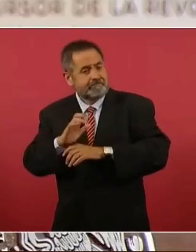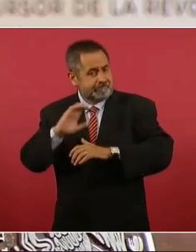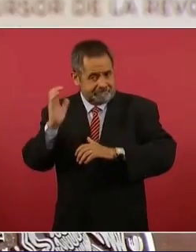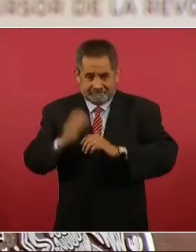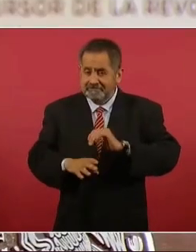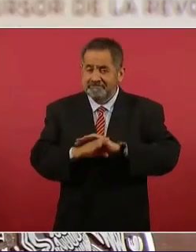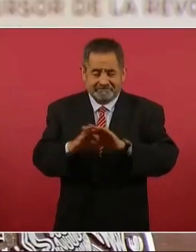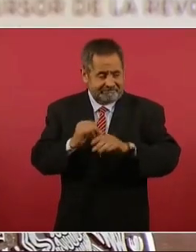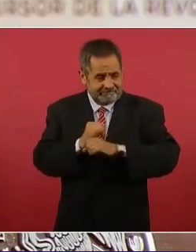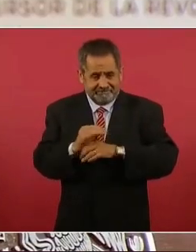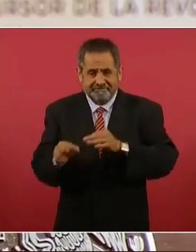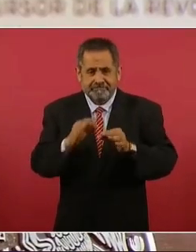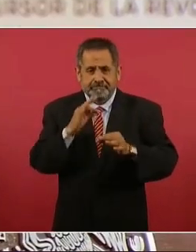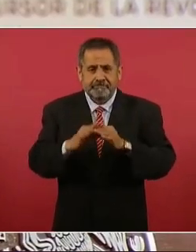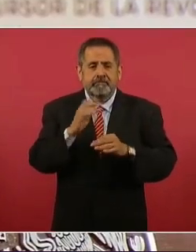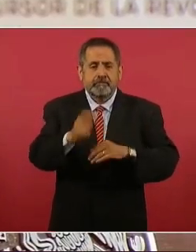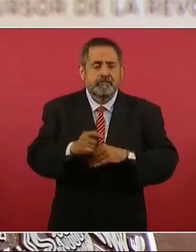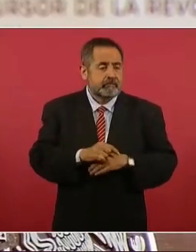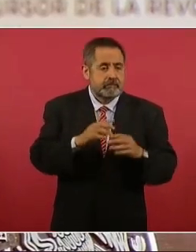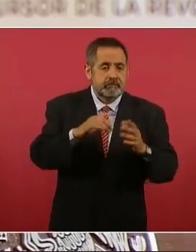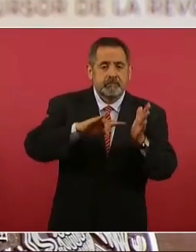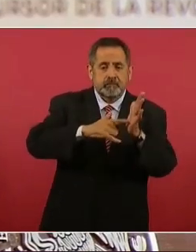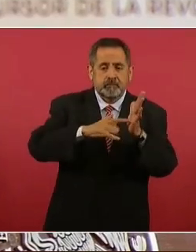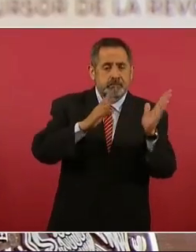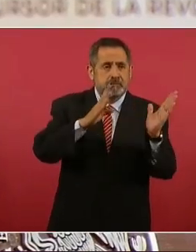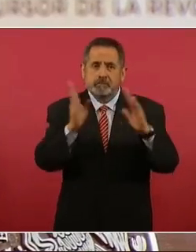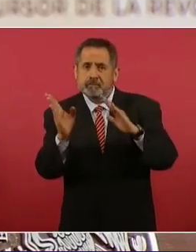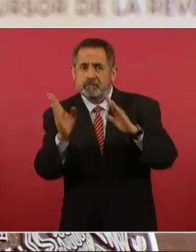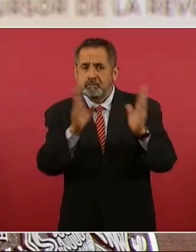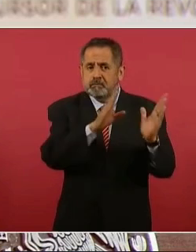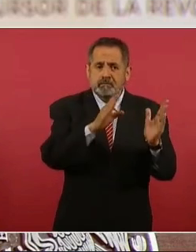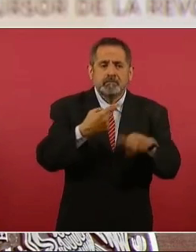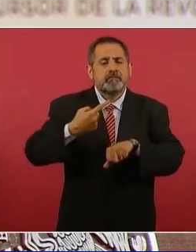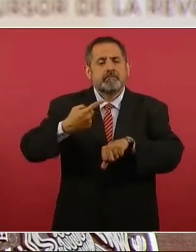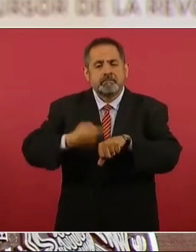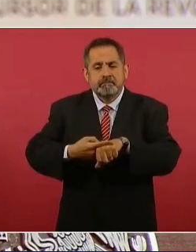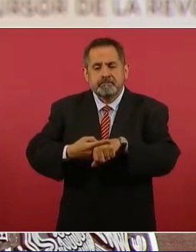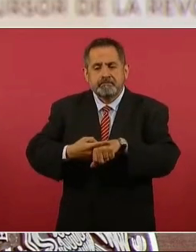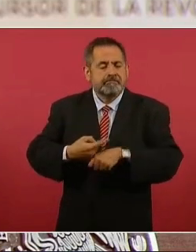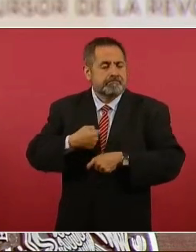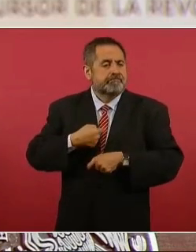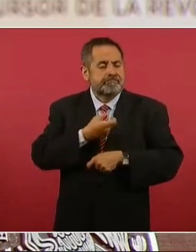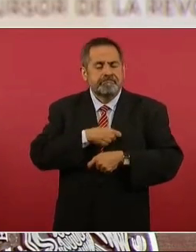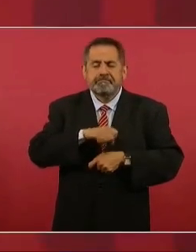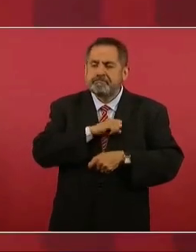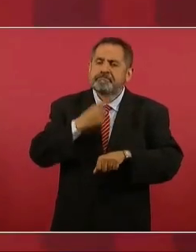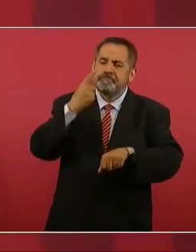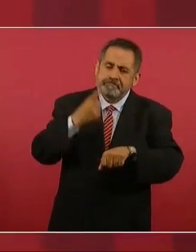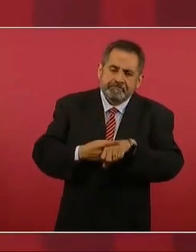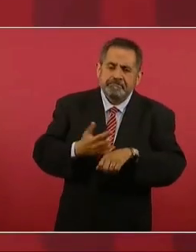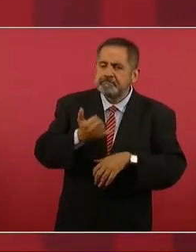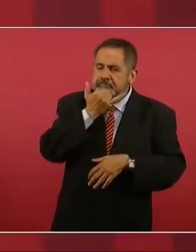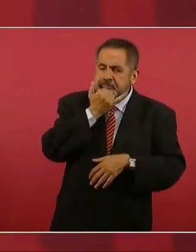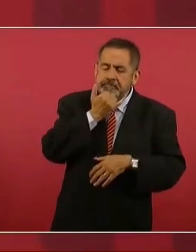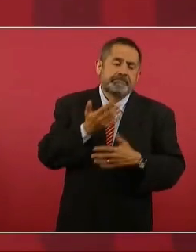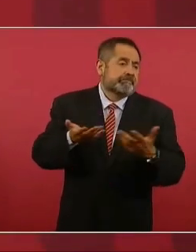terminados de que afecta a la salud el llamado cambio de horario.